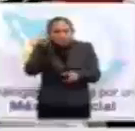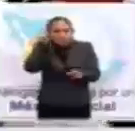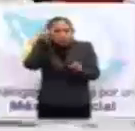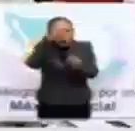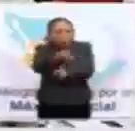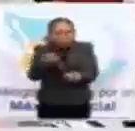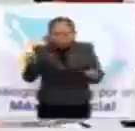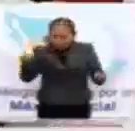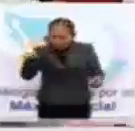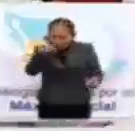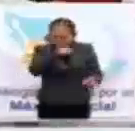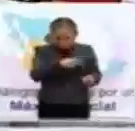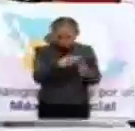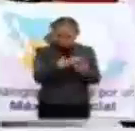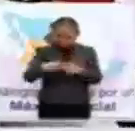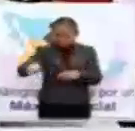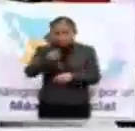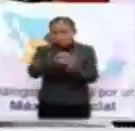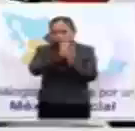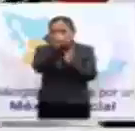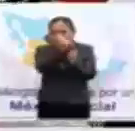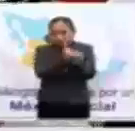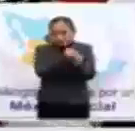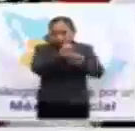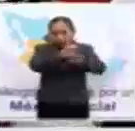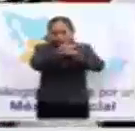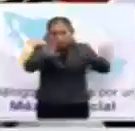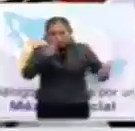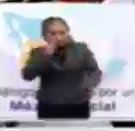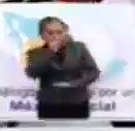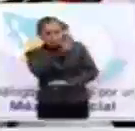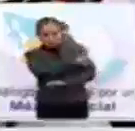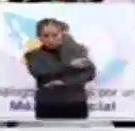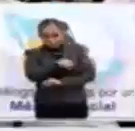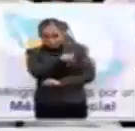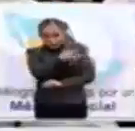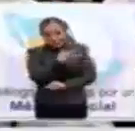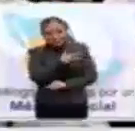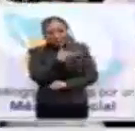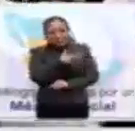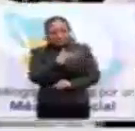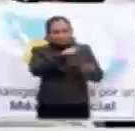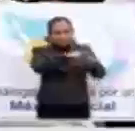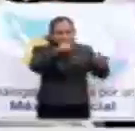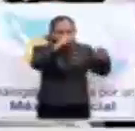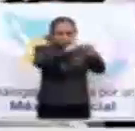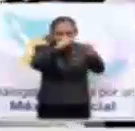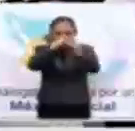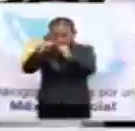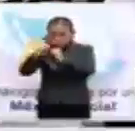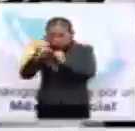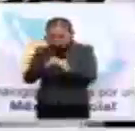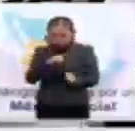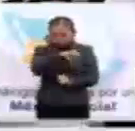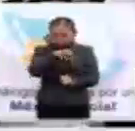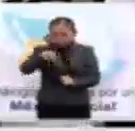fin. En el tema de la investigación, por ejemplo, es muy notorio cómo tenemos una serie de institutos, una serie